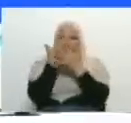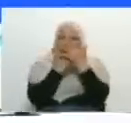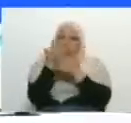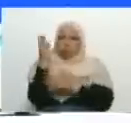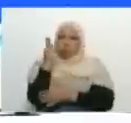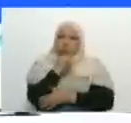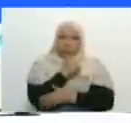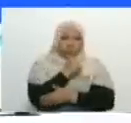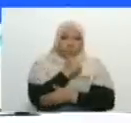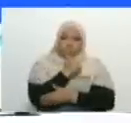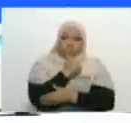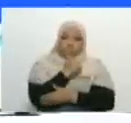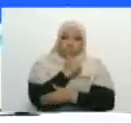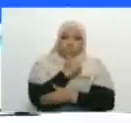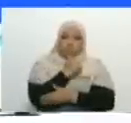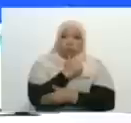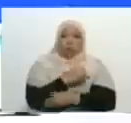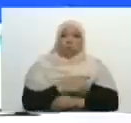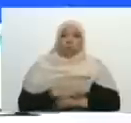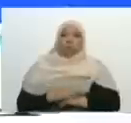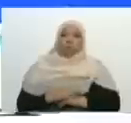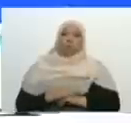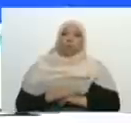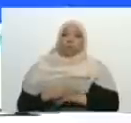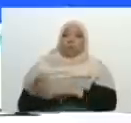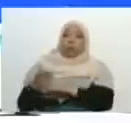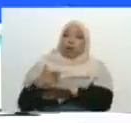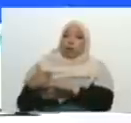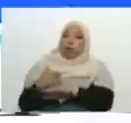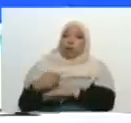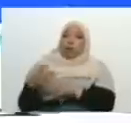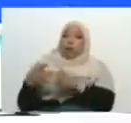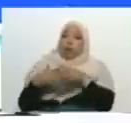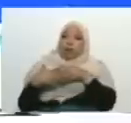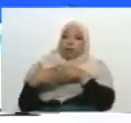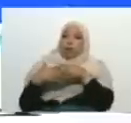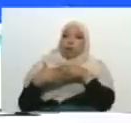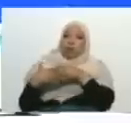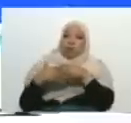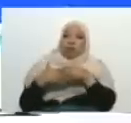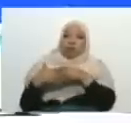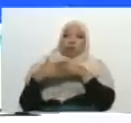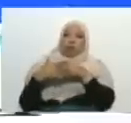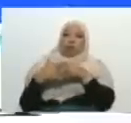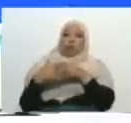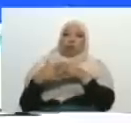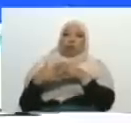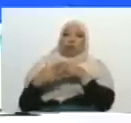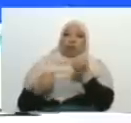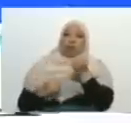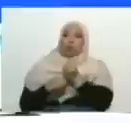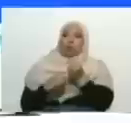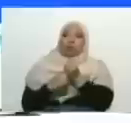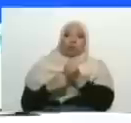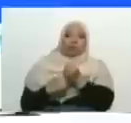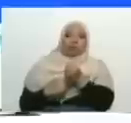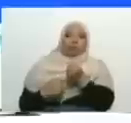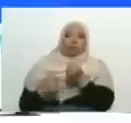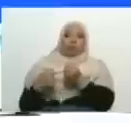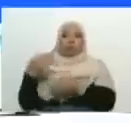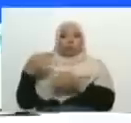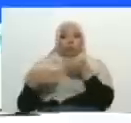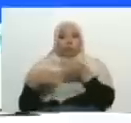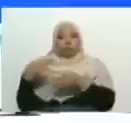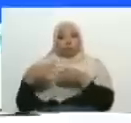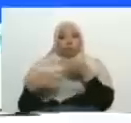quede muy claro. Es el gobierno de los Estados Unidos que se ha servido de un tribunal,